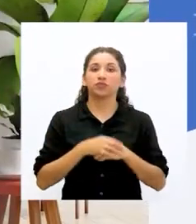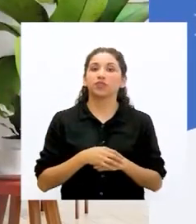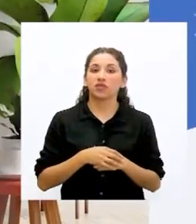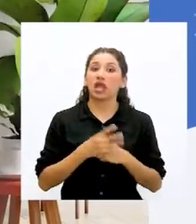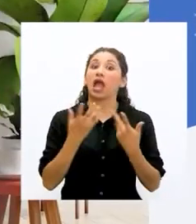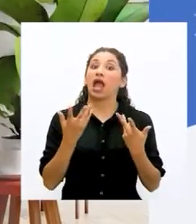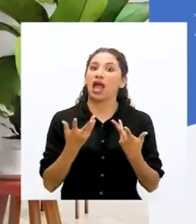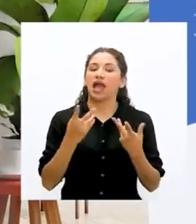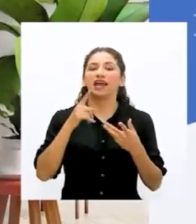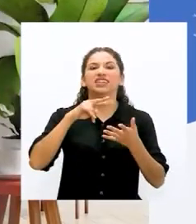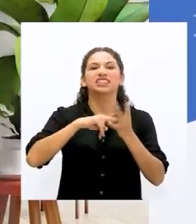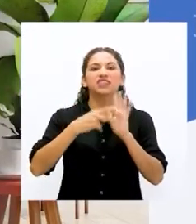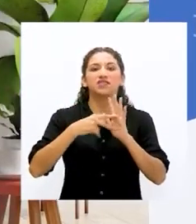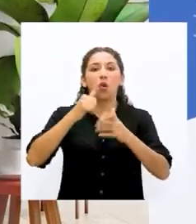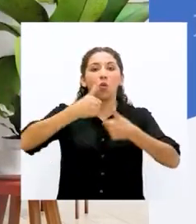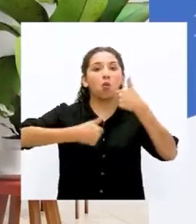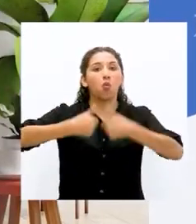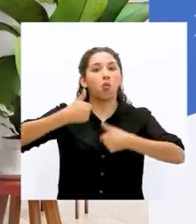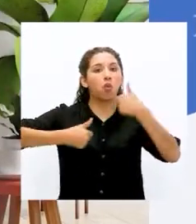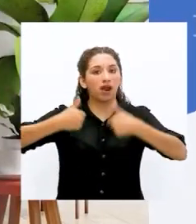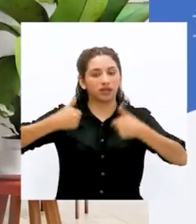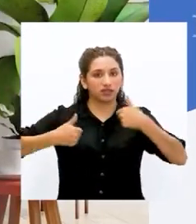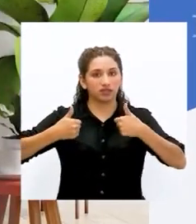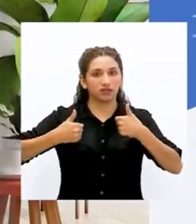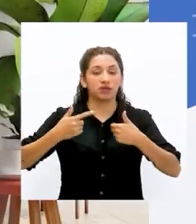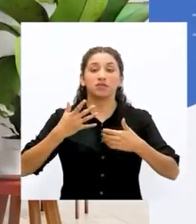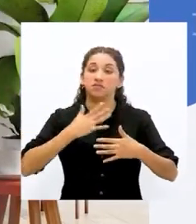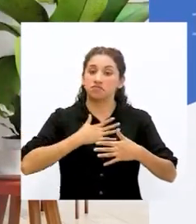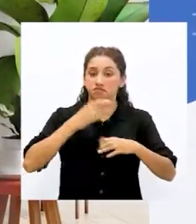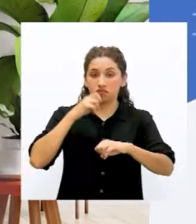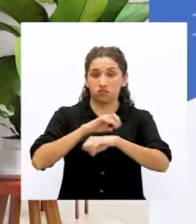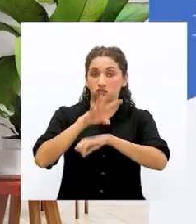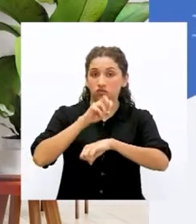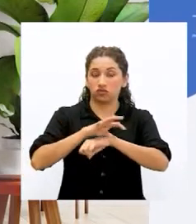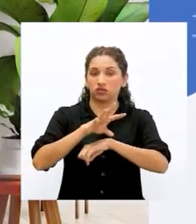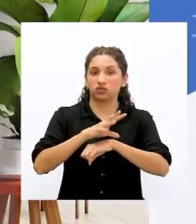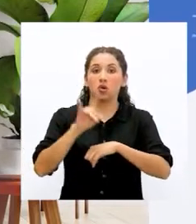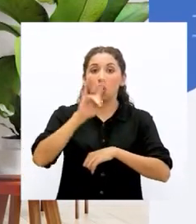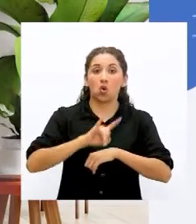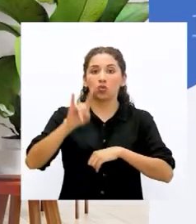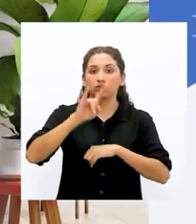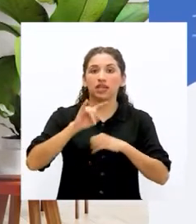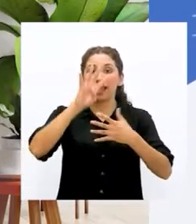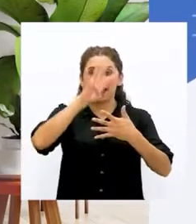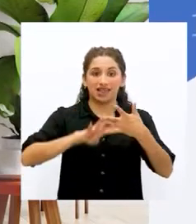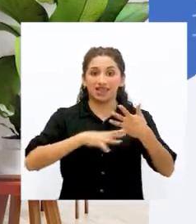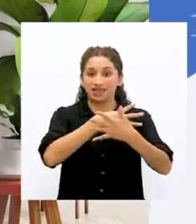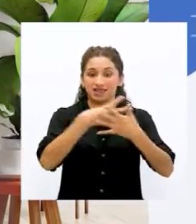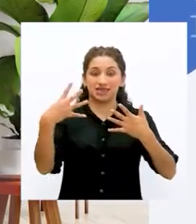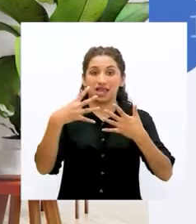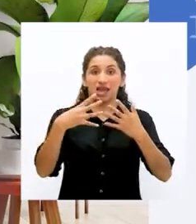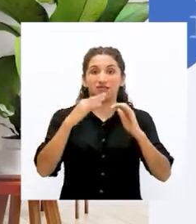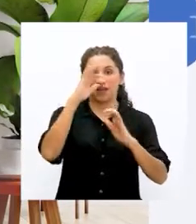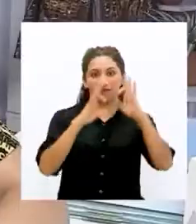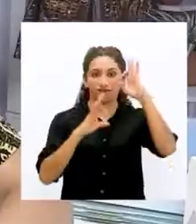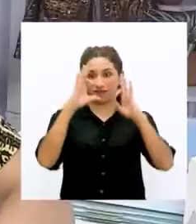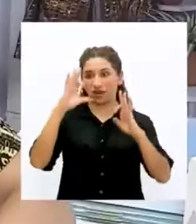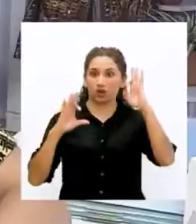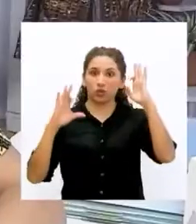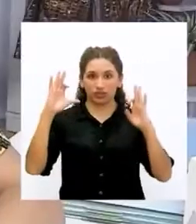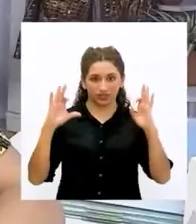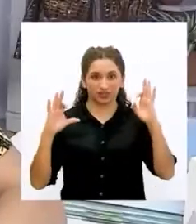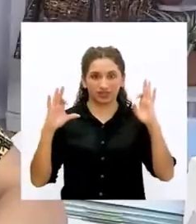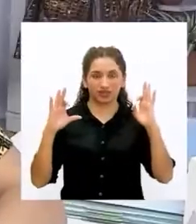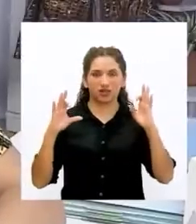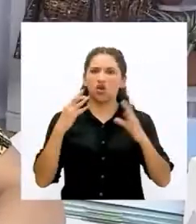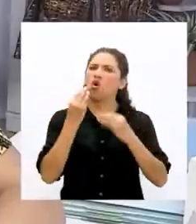decir que es variable cualitativa, para lo cual se recomienda utilizar la tabla de frecuencia para datos no agrupados. ¿Cómo